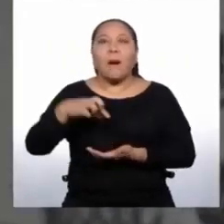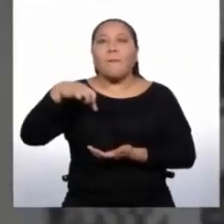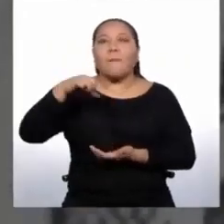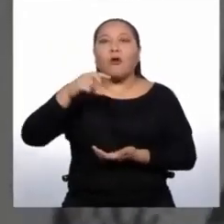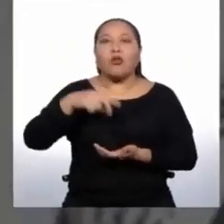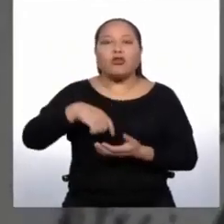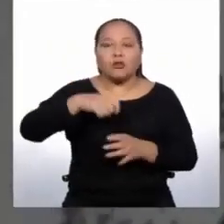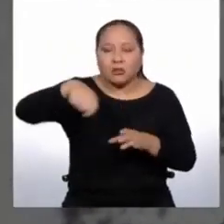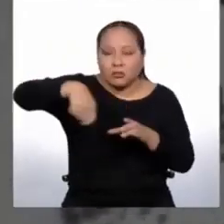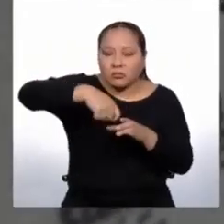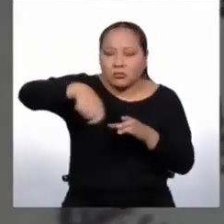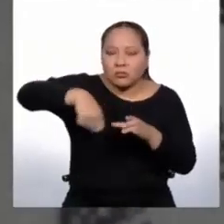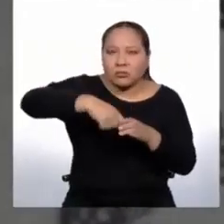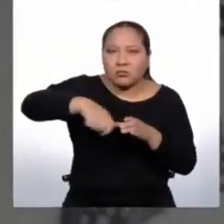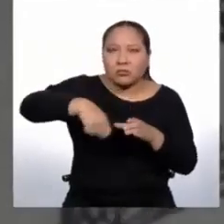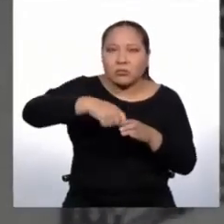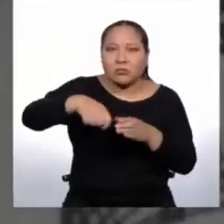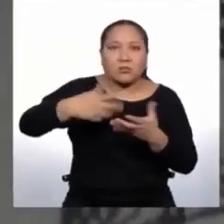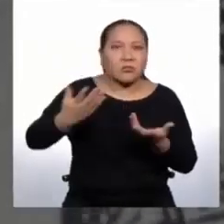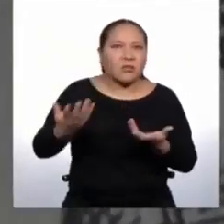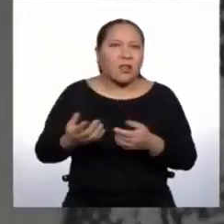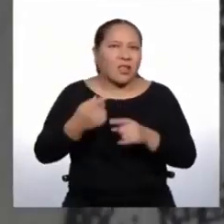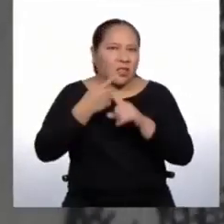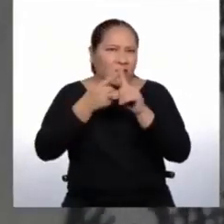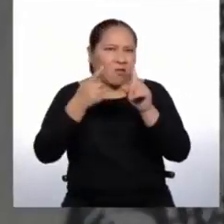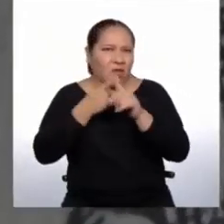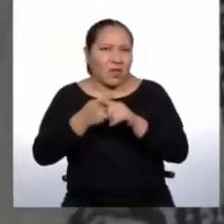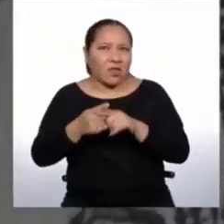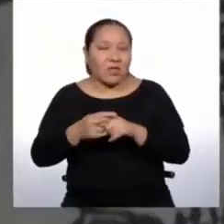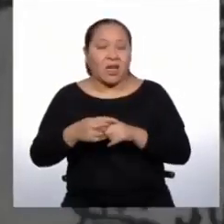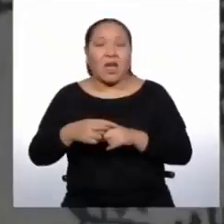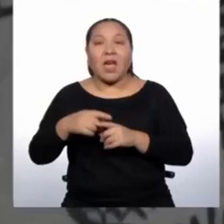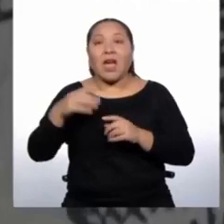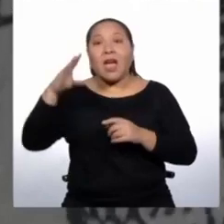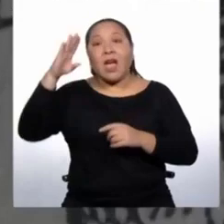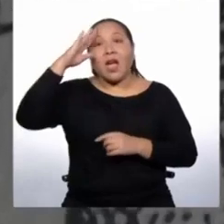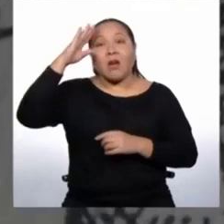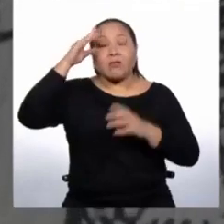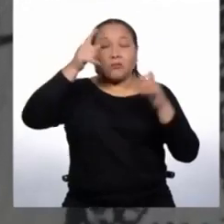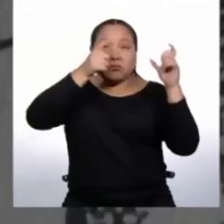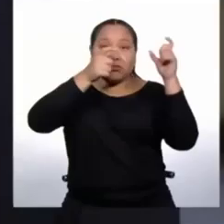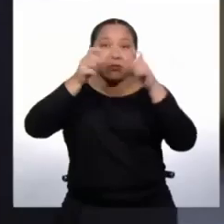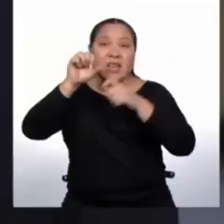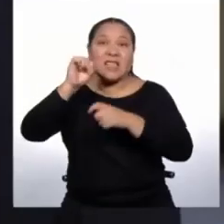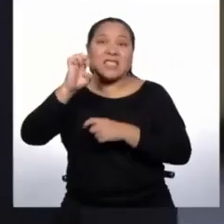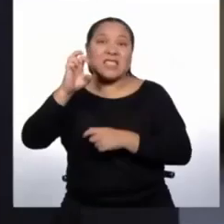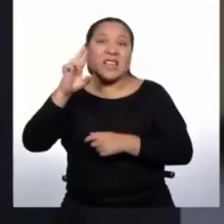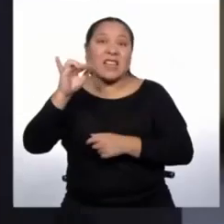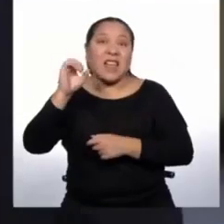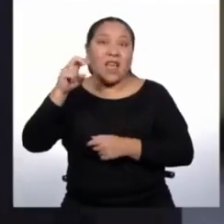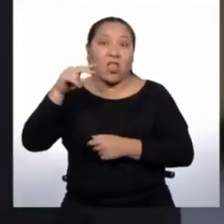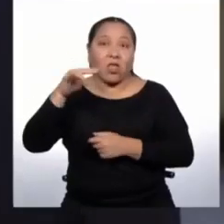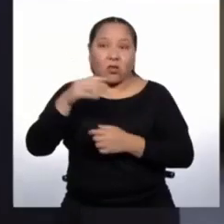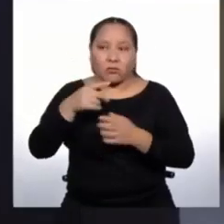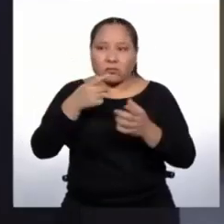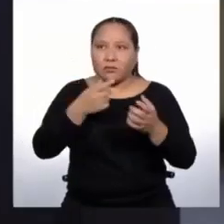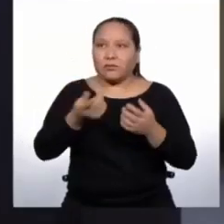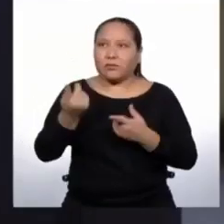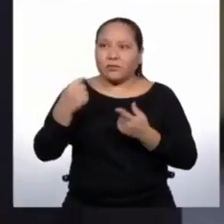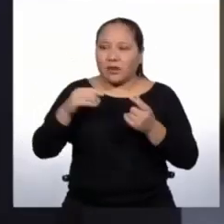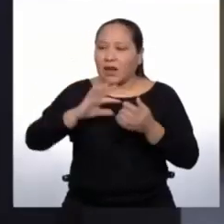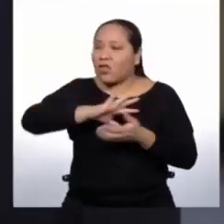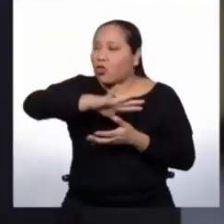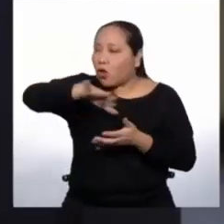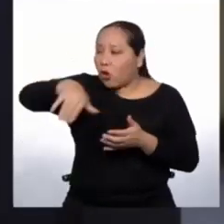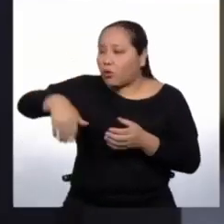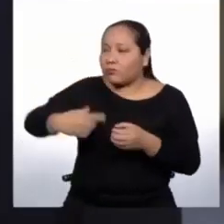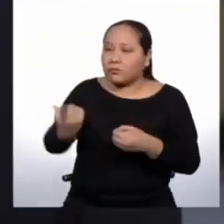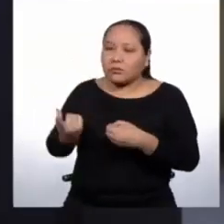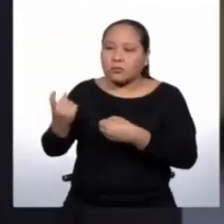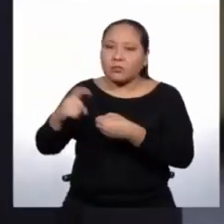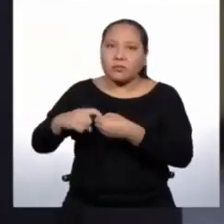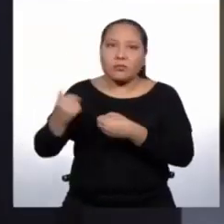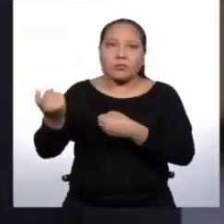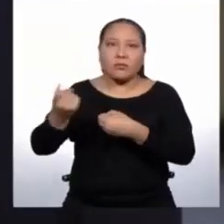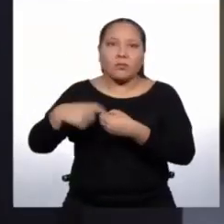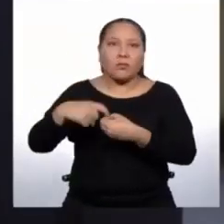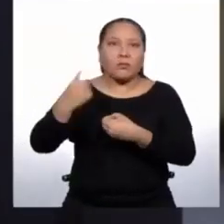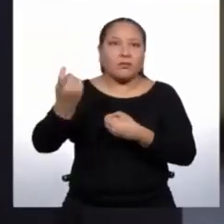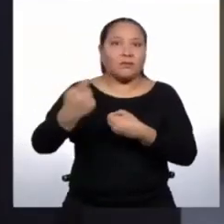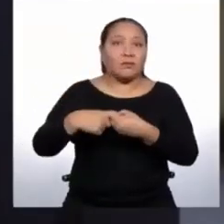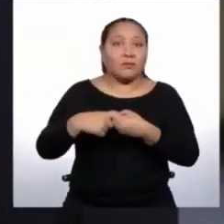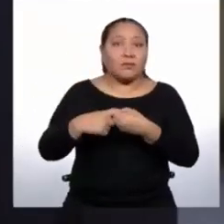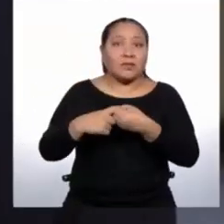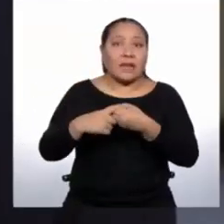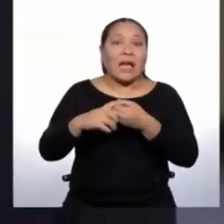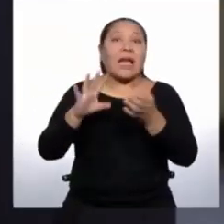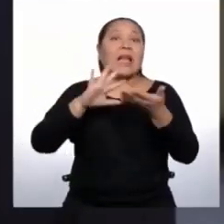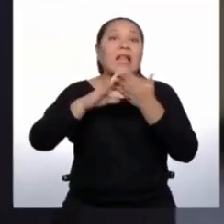la mazamorra, el sereno que cierra la noche. Entonces va reconstruyendo la sociedad de aquellos años, que es una